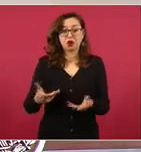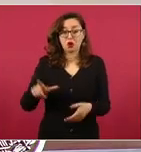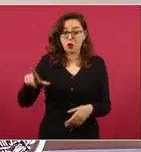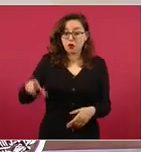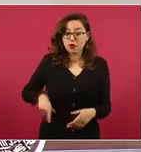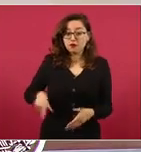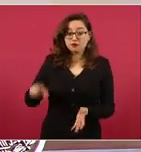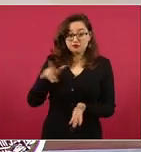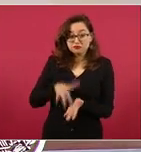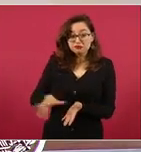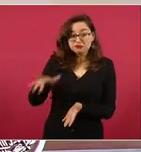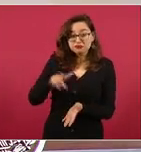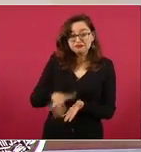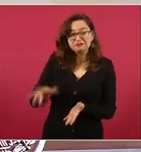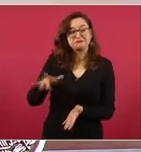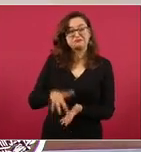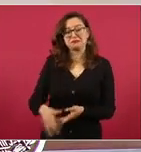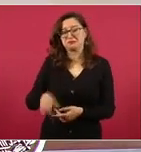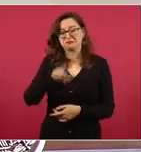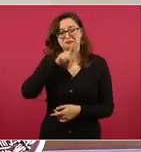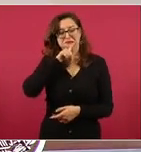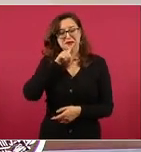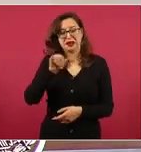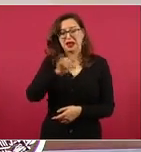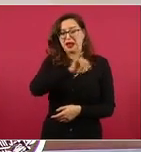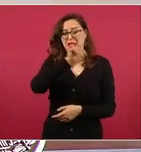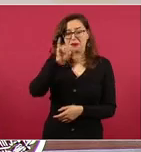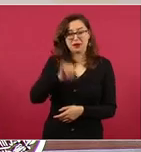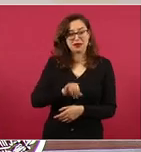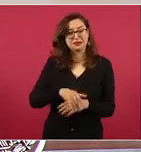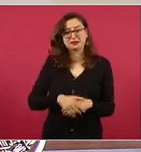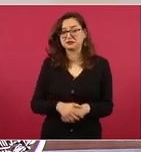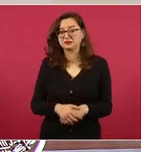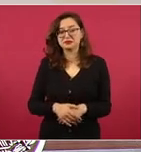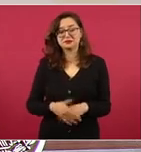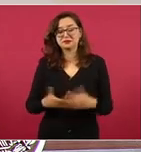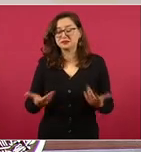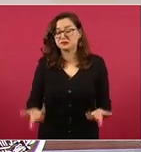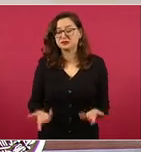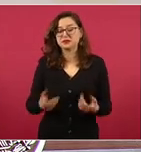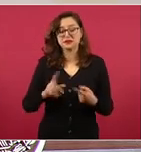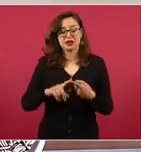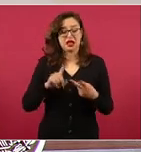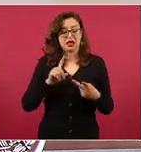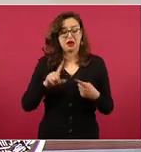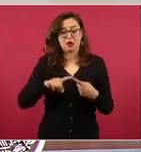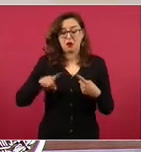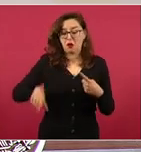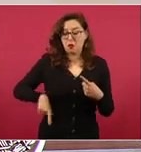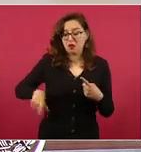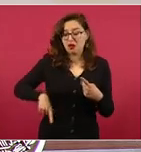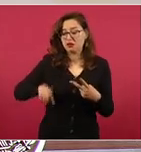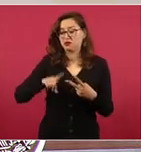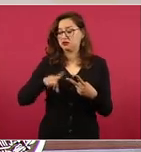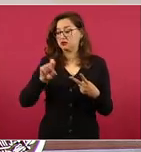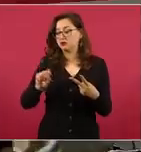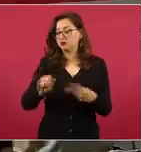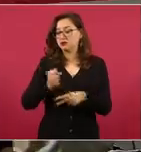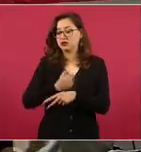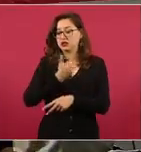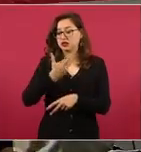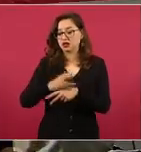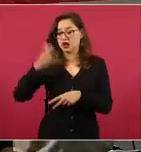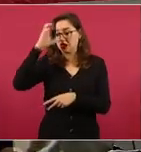del Gobierno de México, de la Secretaría de Cultura, de la Secretaría de Relaciones Exteriores y, en general, de todas